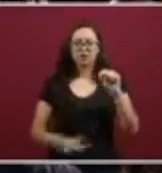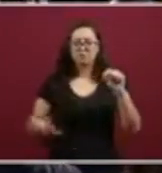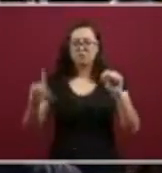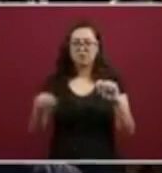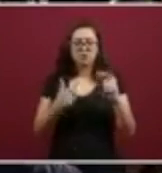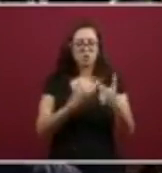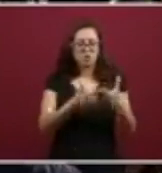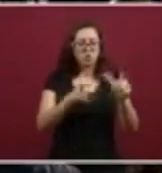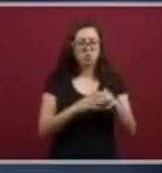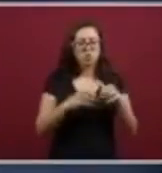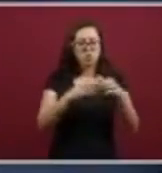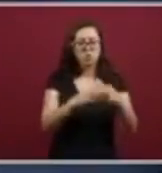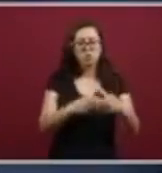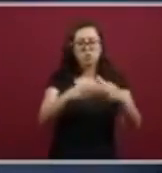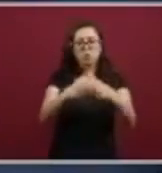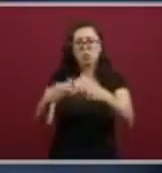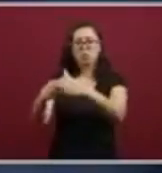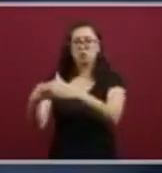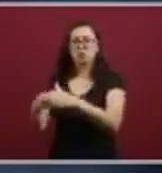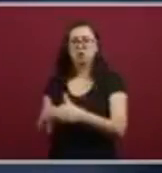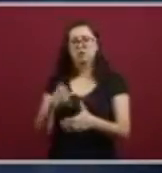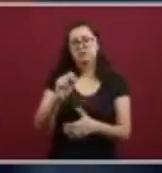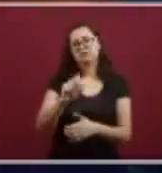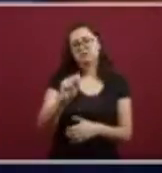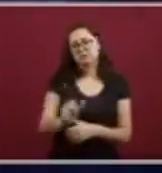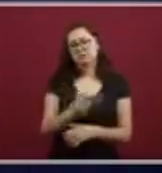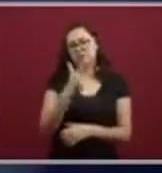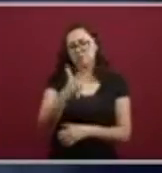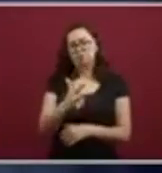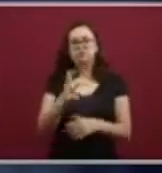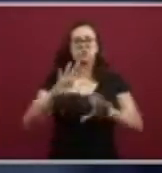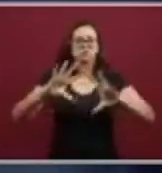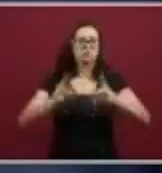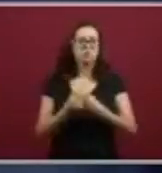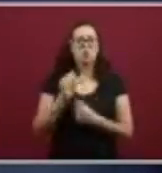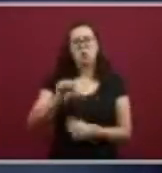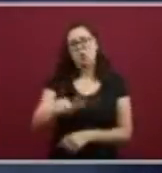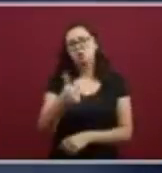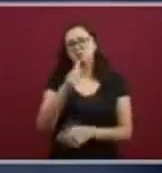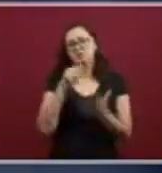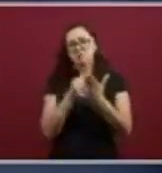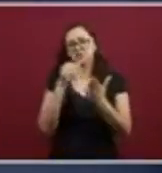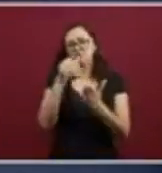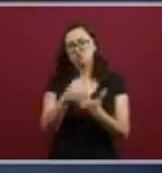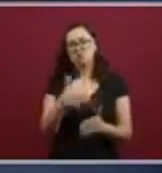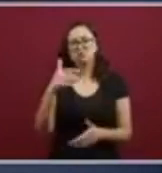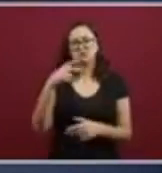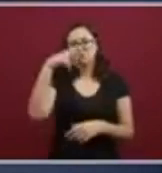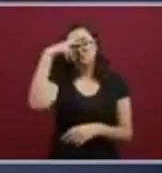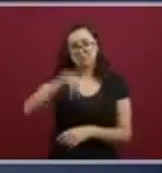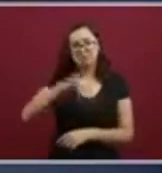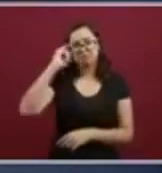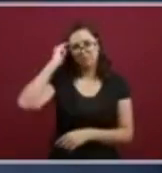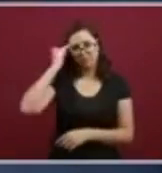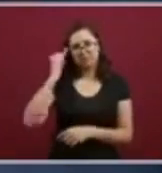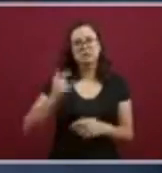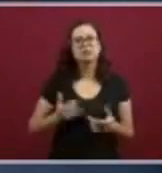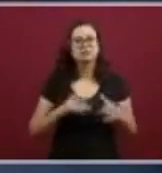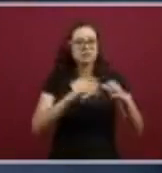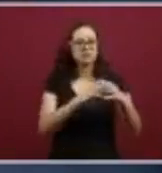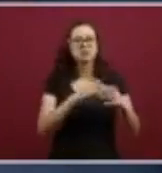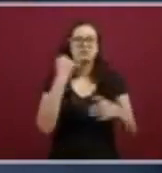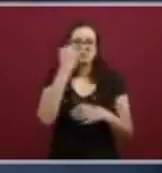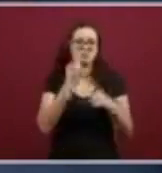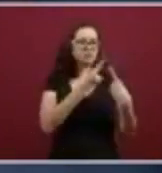étnicos, es decir, 11 millones de mexicanos. Dentro de los libros que se van a entregar en